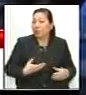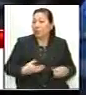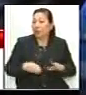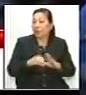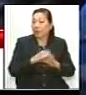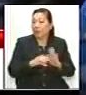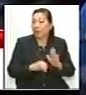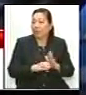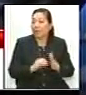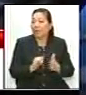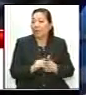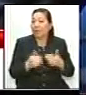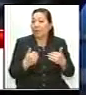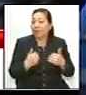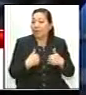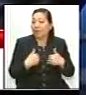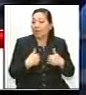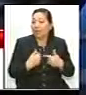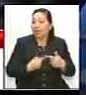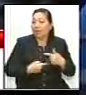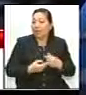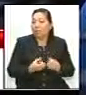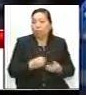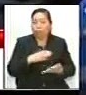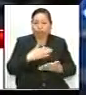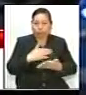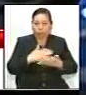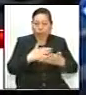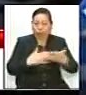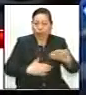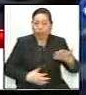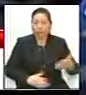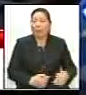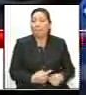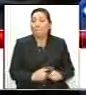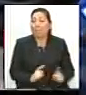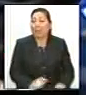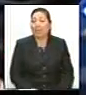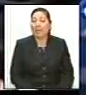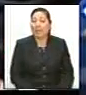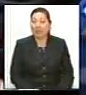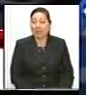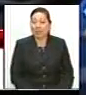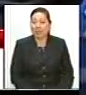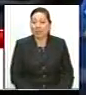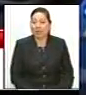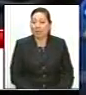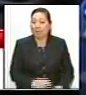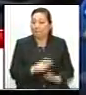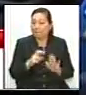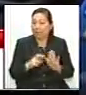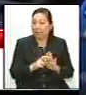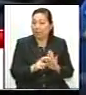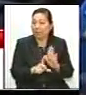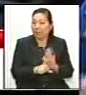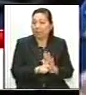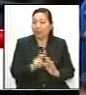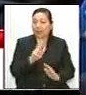Constitución que tiene una recargada agenda, pero sin embargo, el proyecto de ley